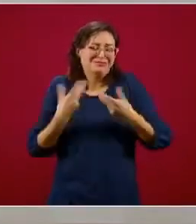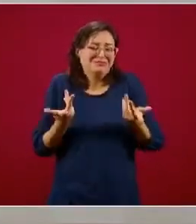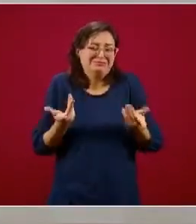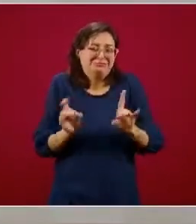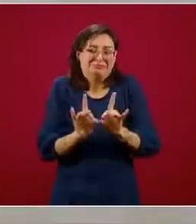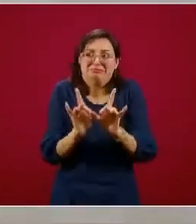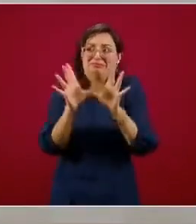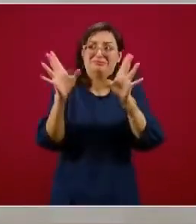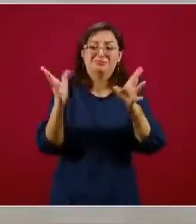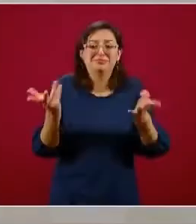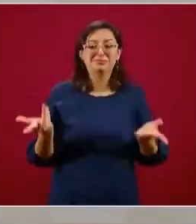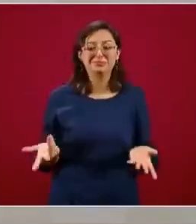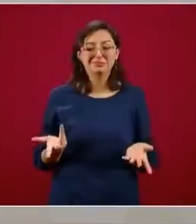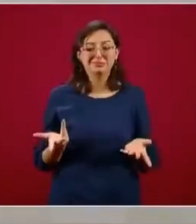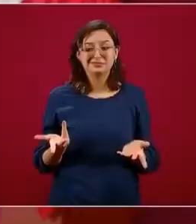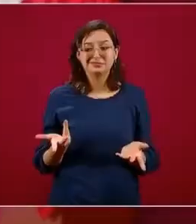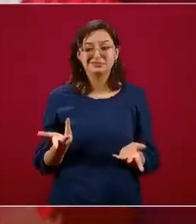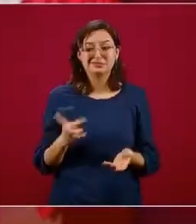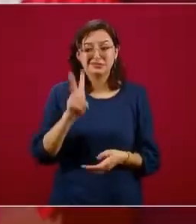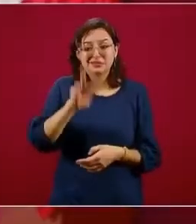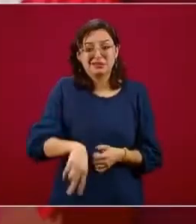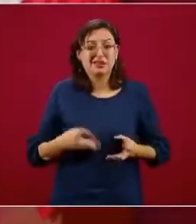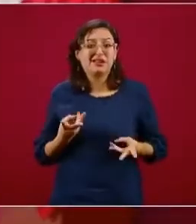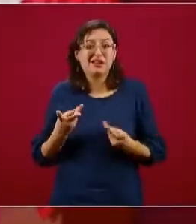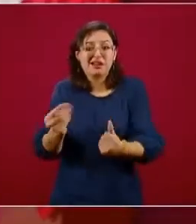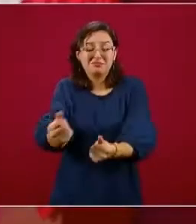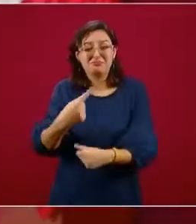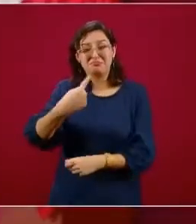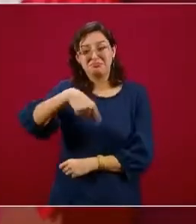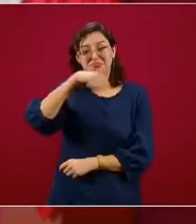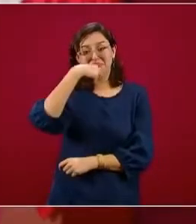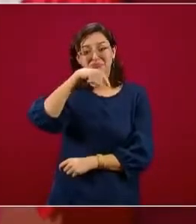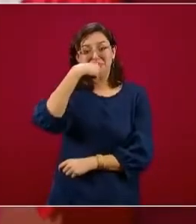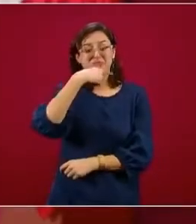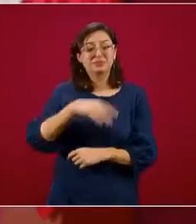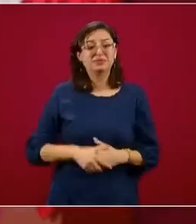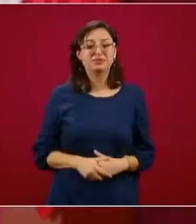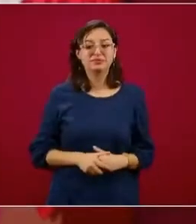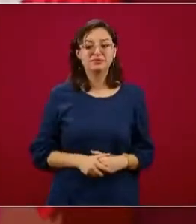contagiar. Entonces ya con eso realmente sería un gasto no necesario.